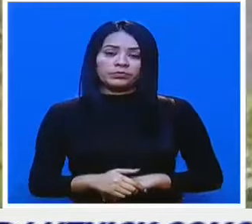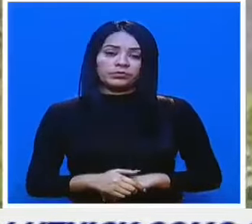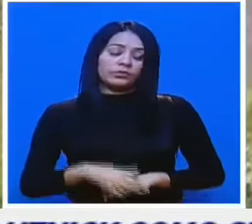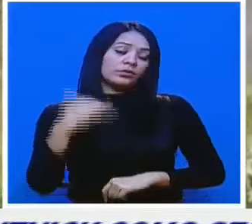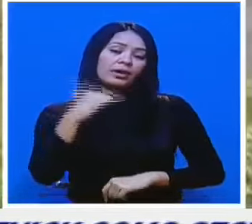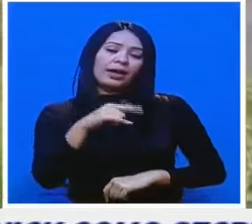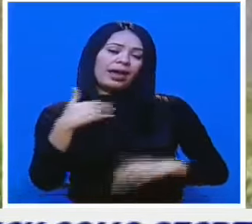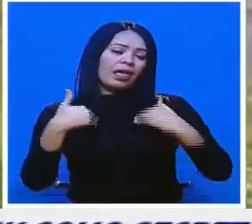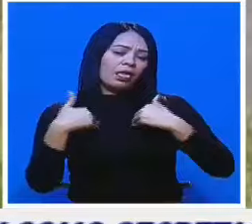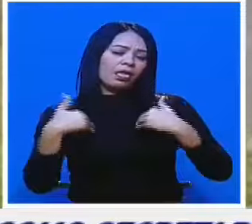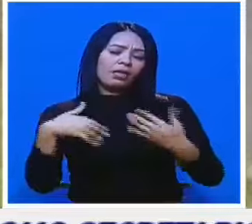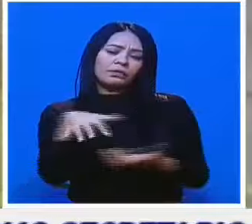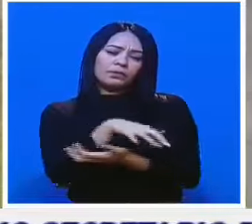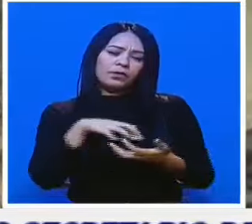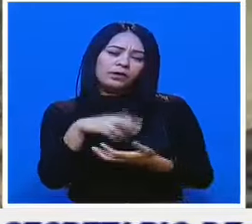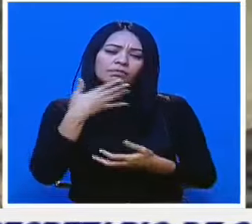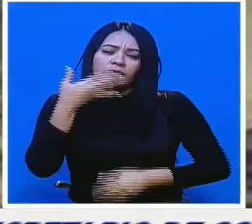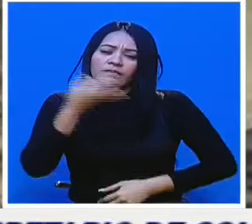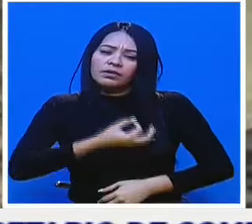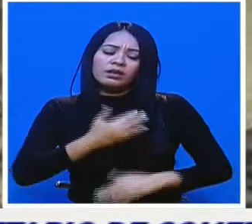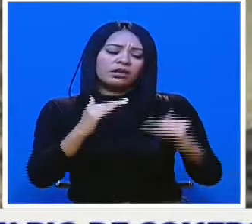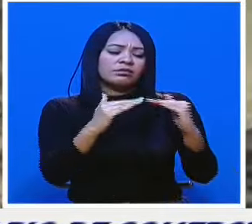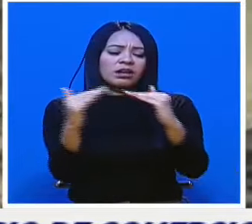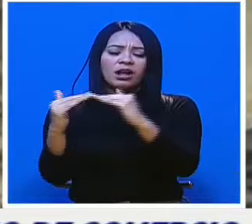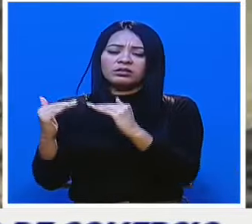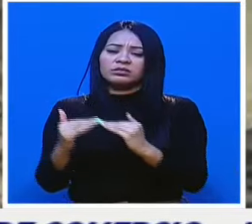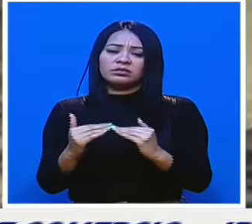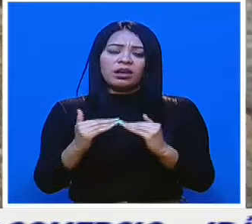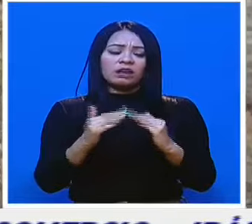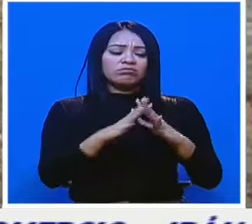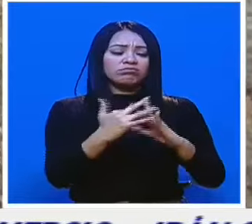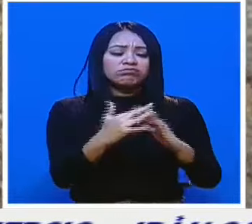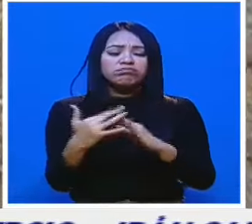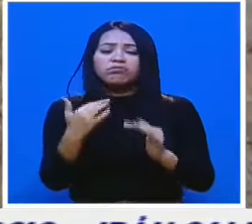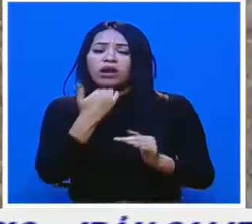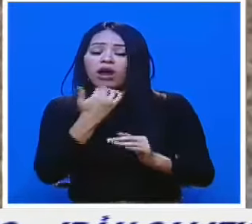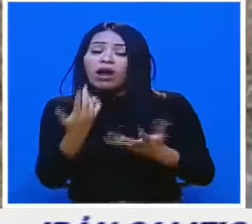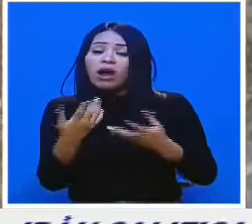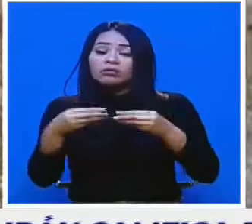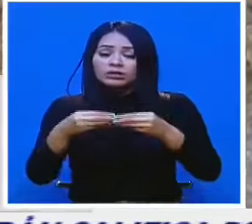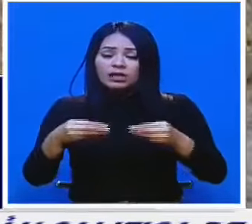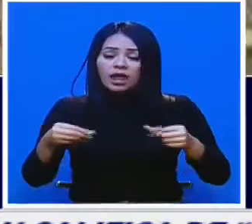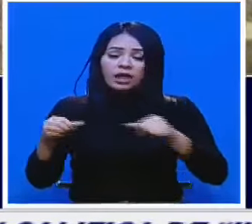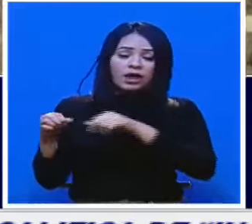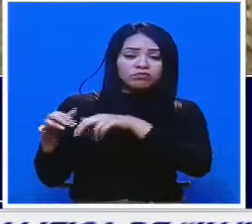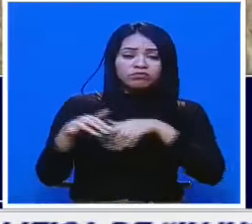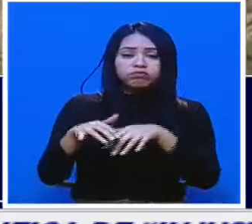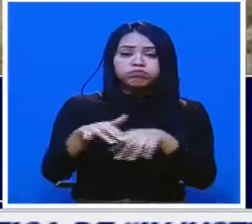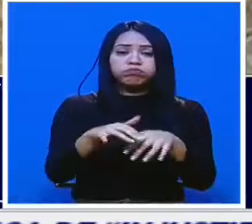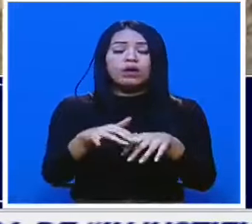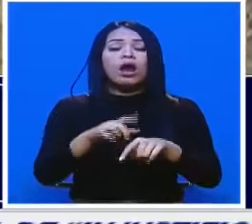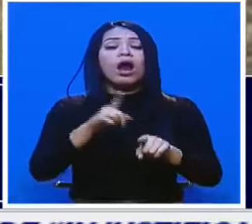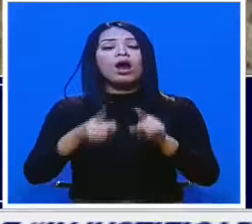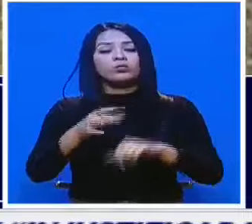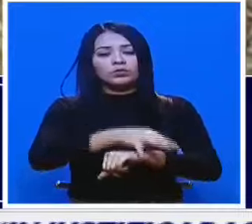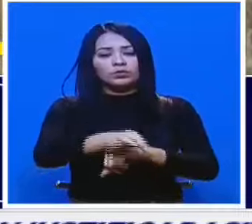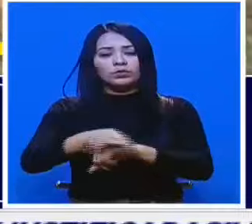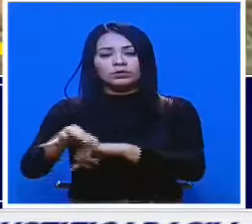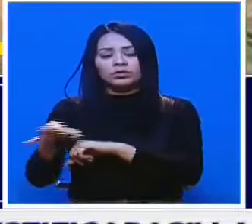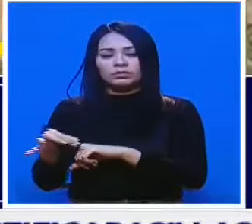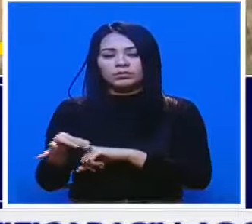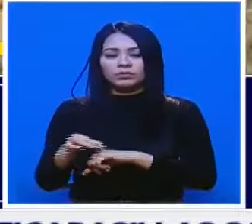tenido afectaciones en vialidad y vivienda, deslizamientos en algunos municipios importantes de nuestra